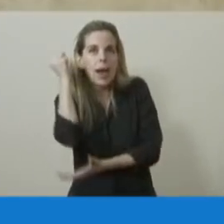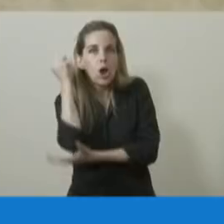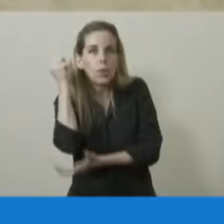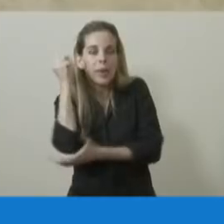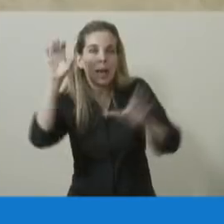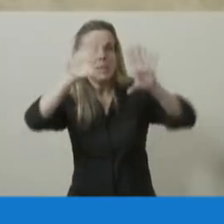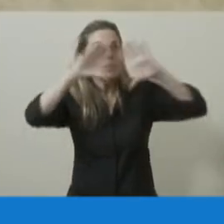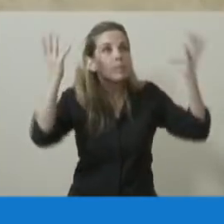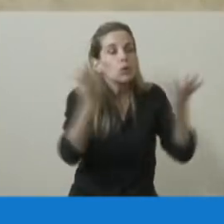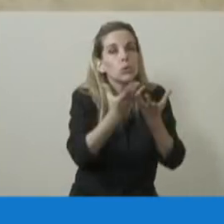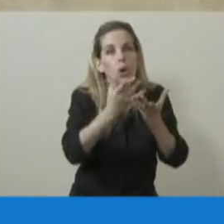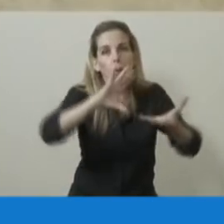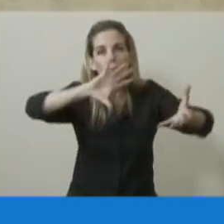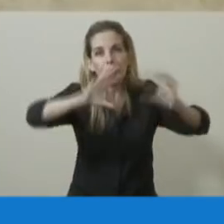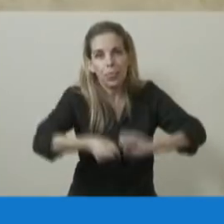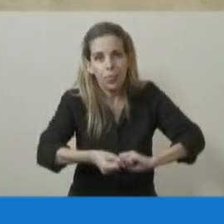imperios económicos.